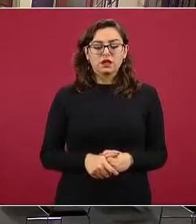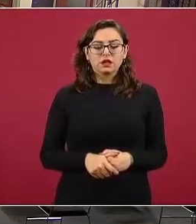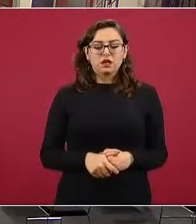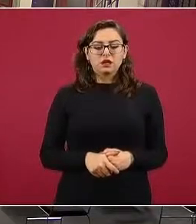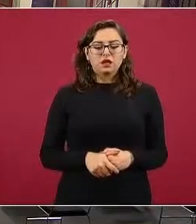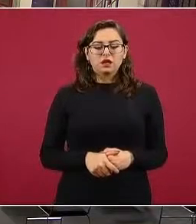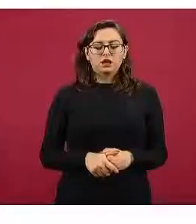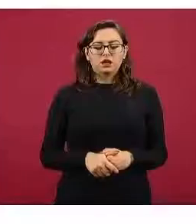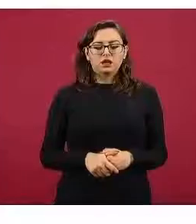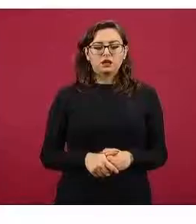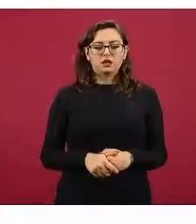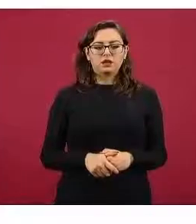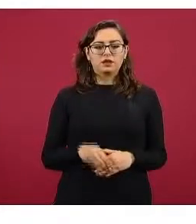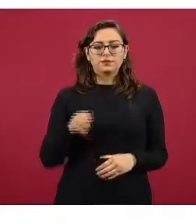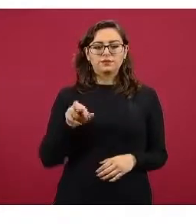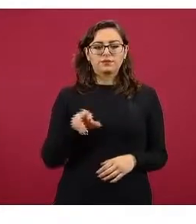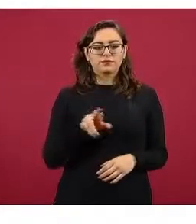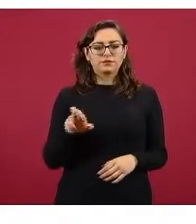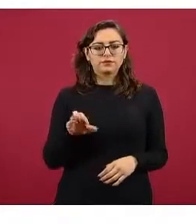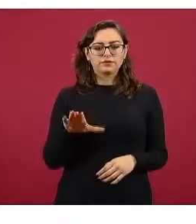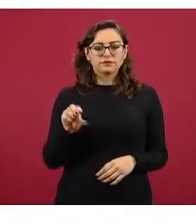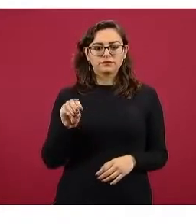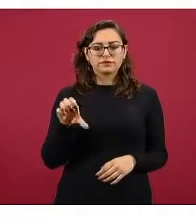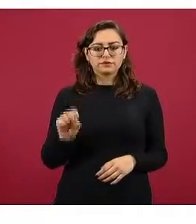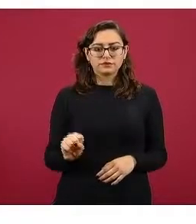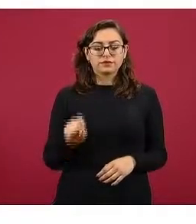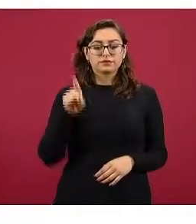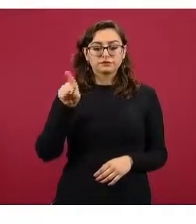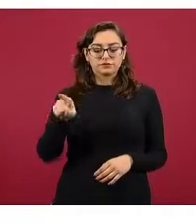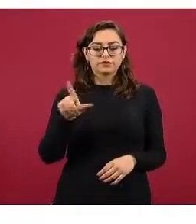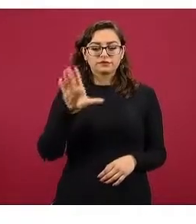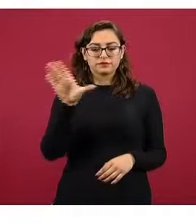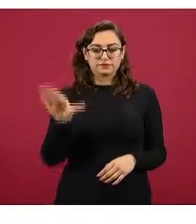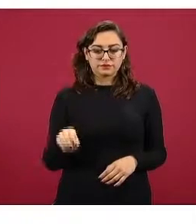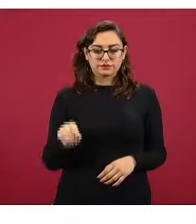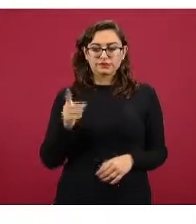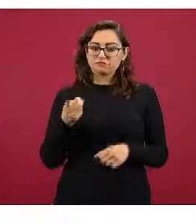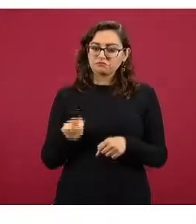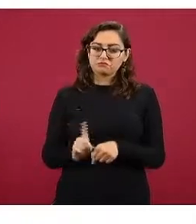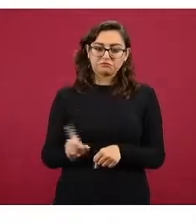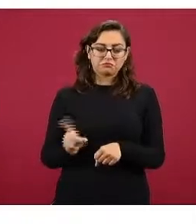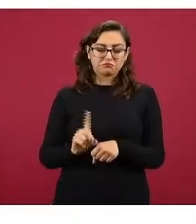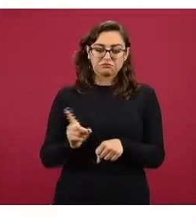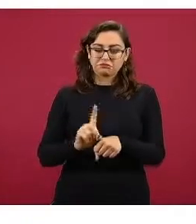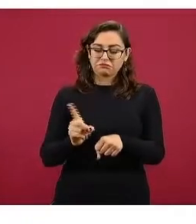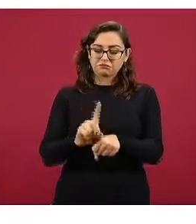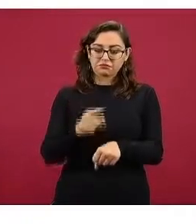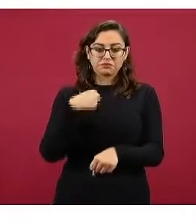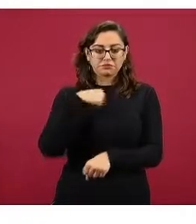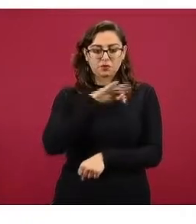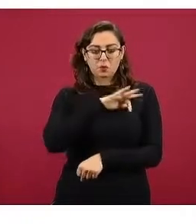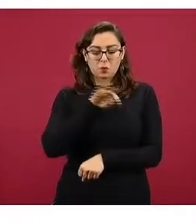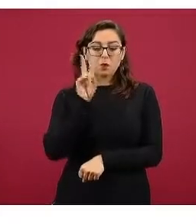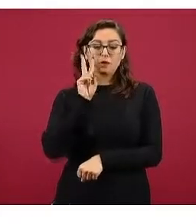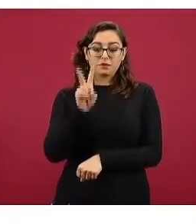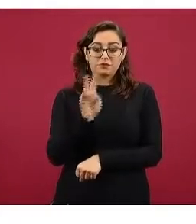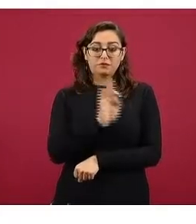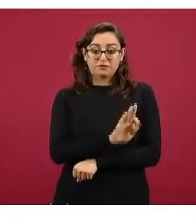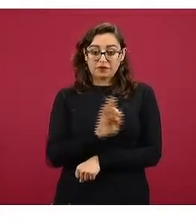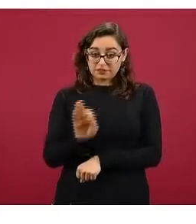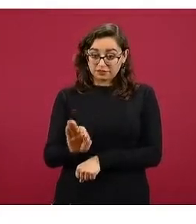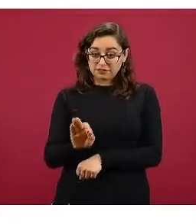Marruecos, país en el noroccidente de África, casos diarios confirmados por millón de habitantes. Vean también las